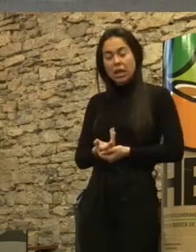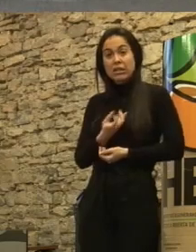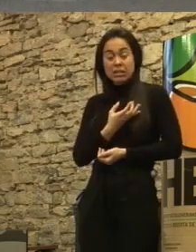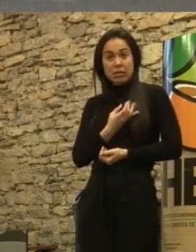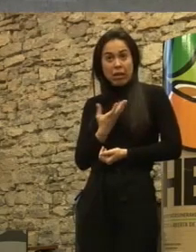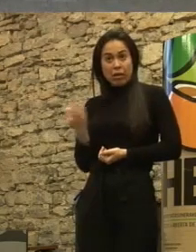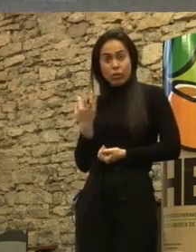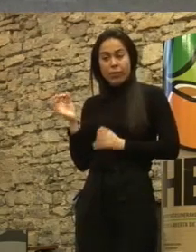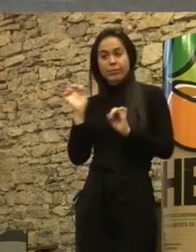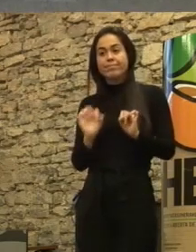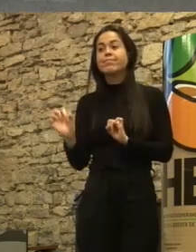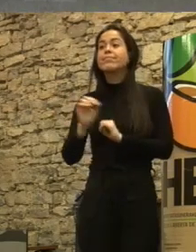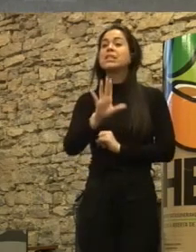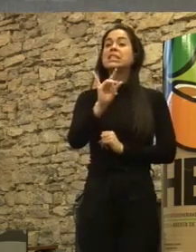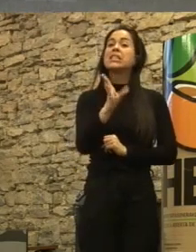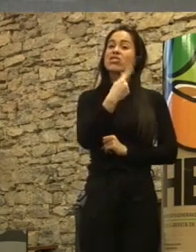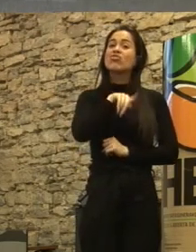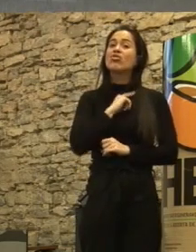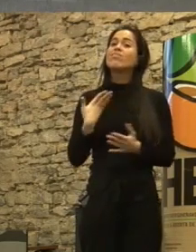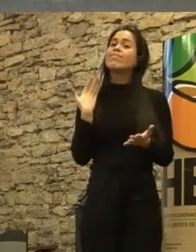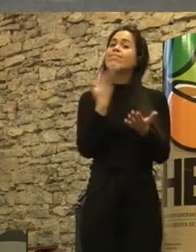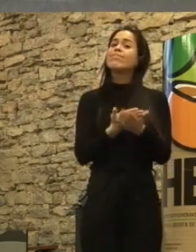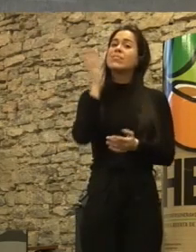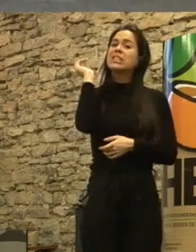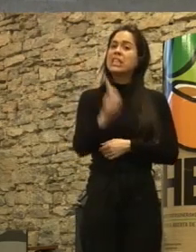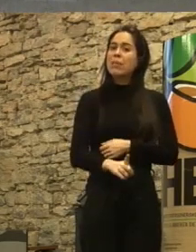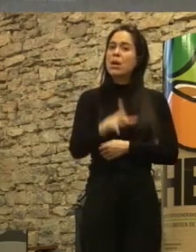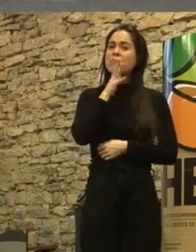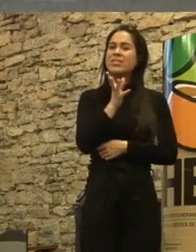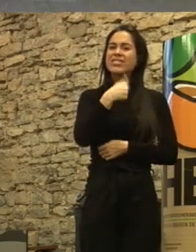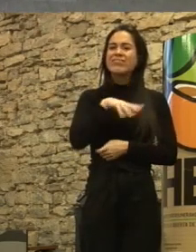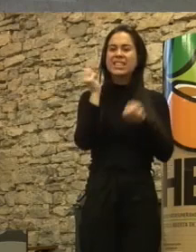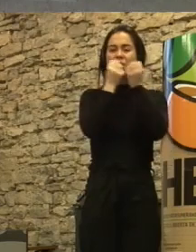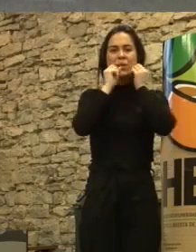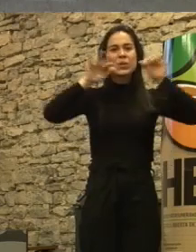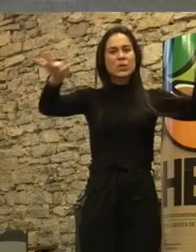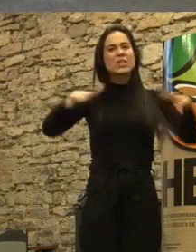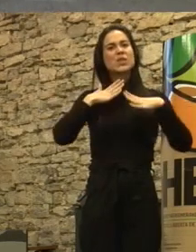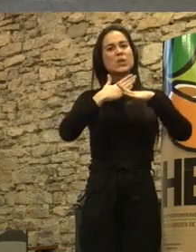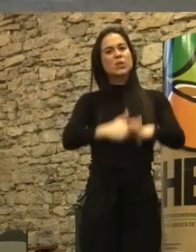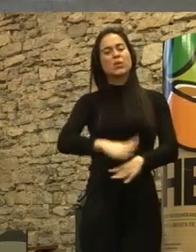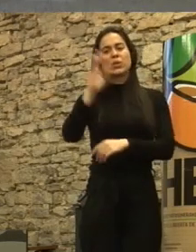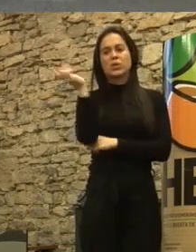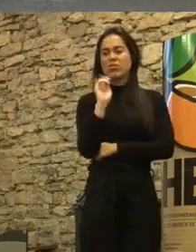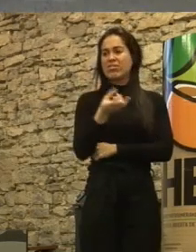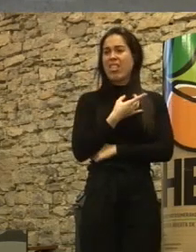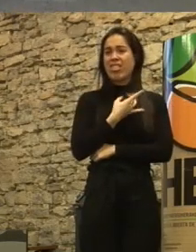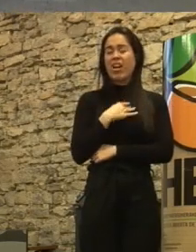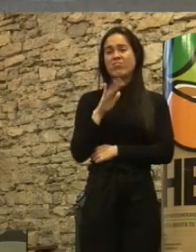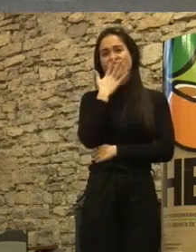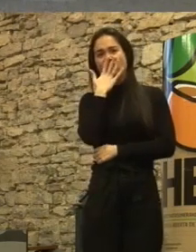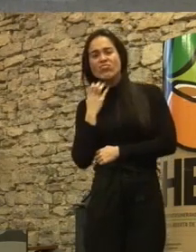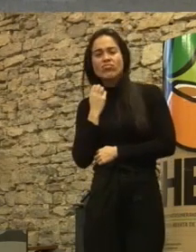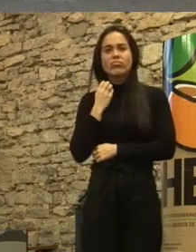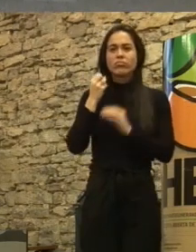que… Pues sí, lo decimos porque no se ha difundido lo suficiente por parte de las organizaciones sindicales y